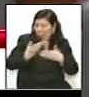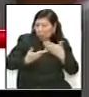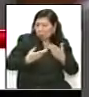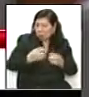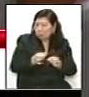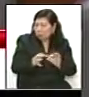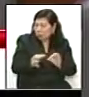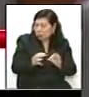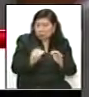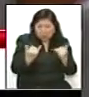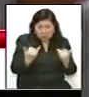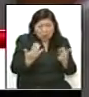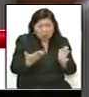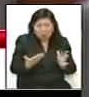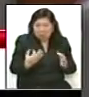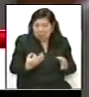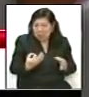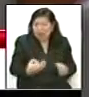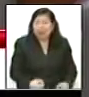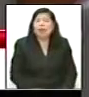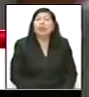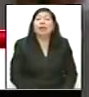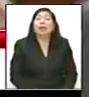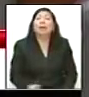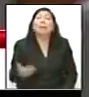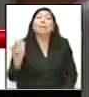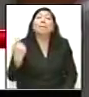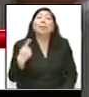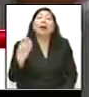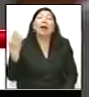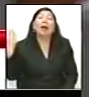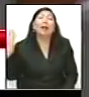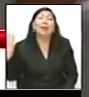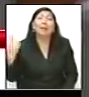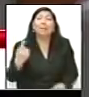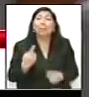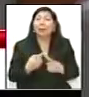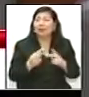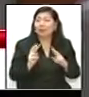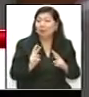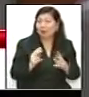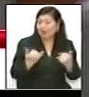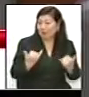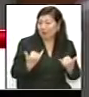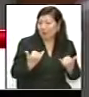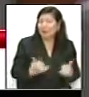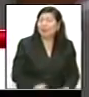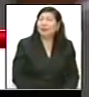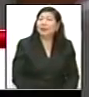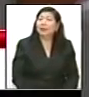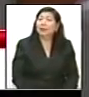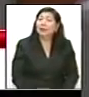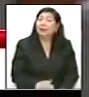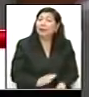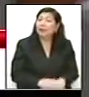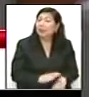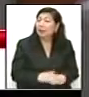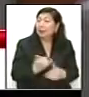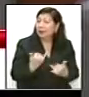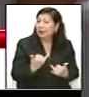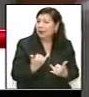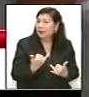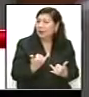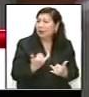historia en su real contexto, en el contexto en el pasado. Pero lo que se ha visto, presidenta, y se ve, es